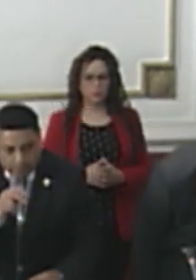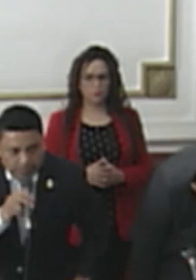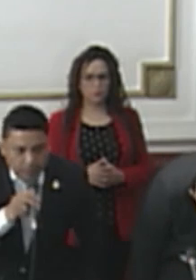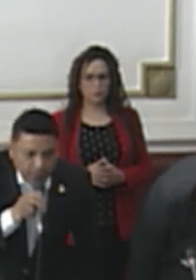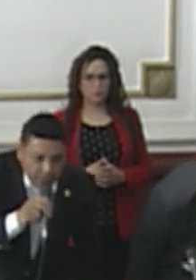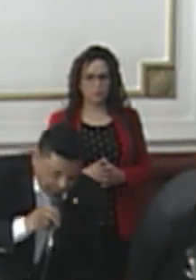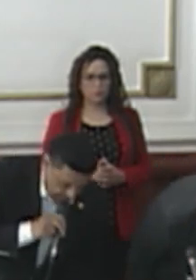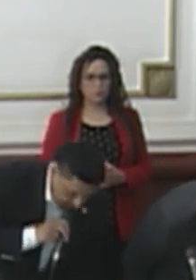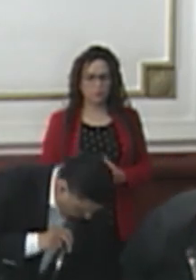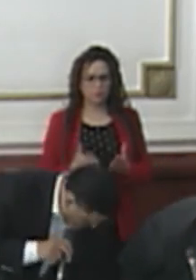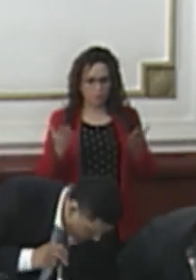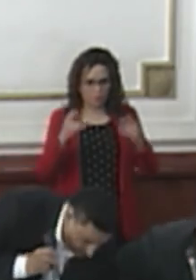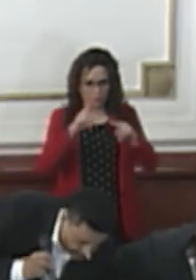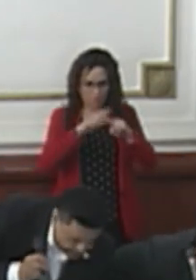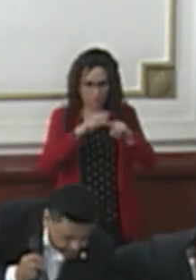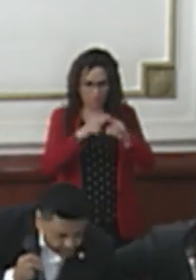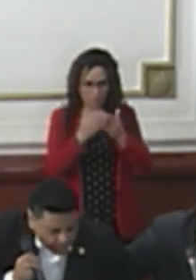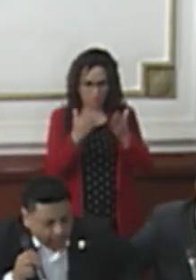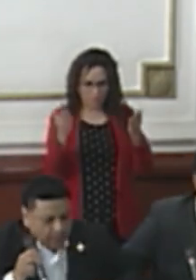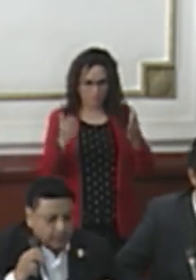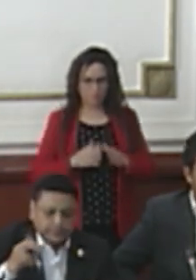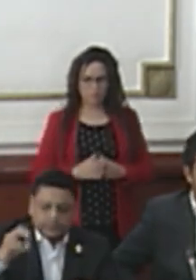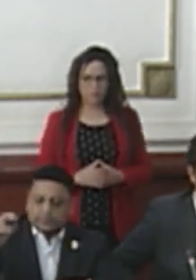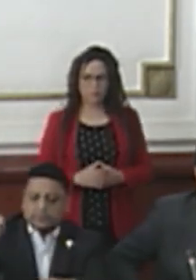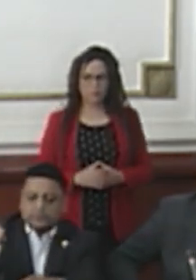Ya pueden tomar la siete.